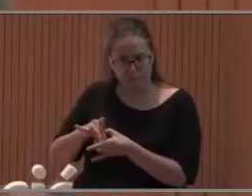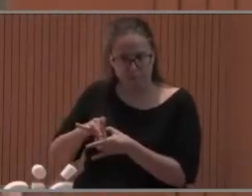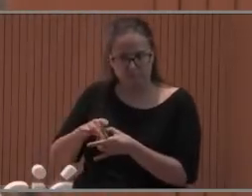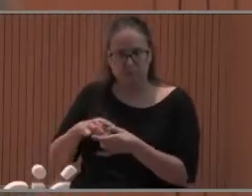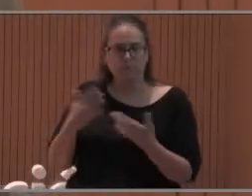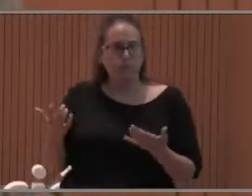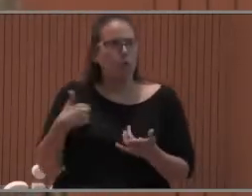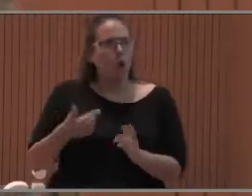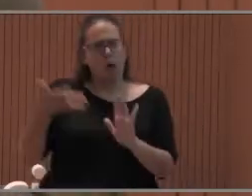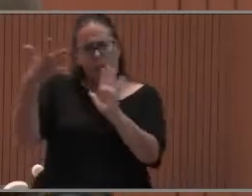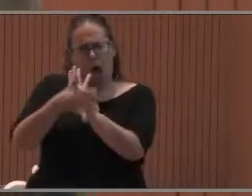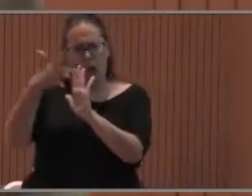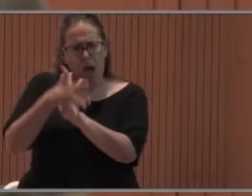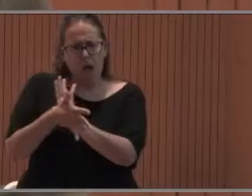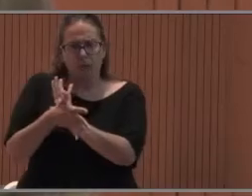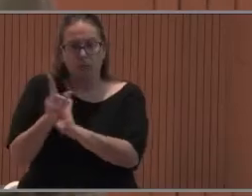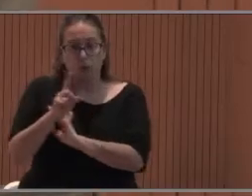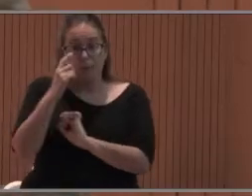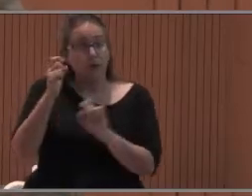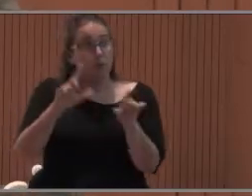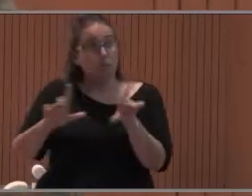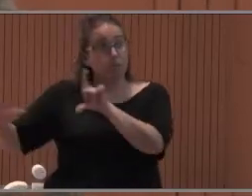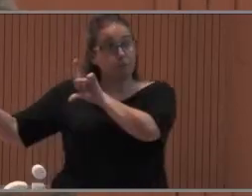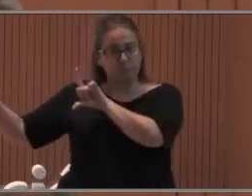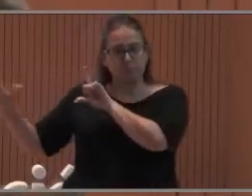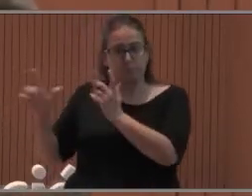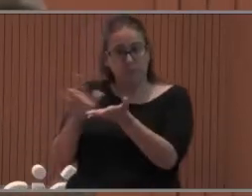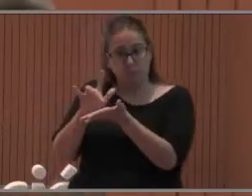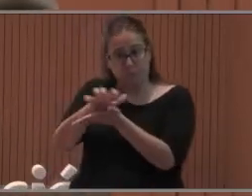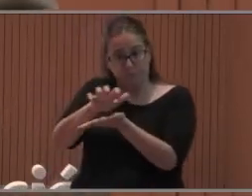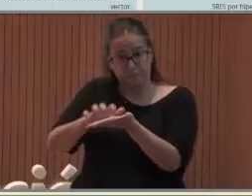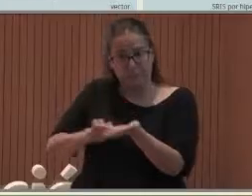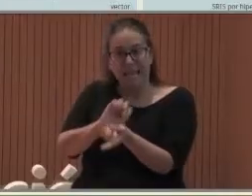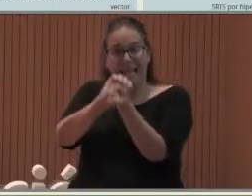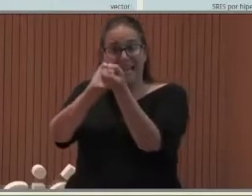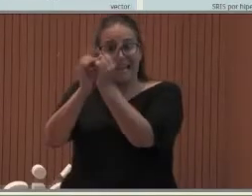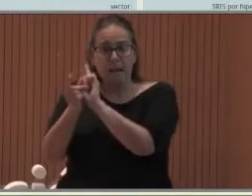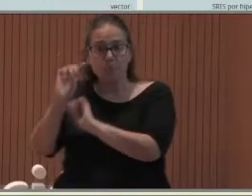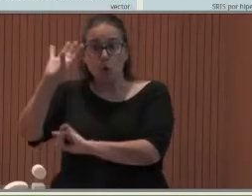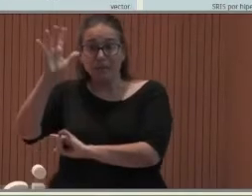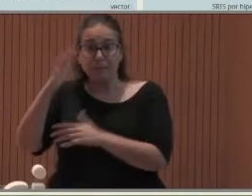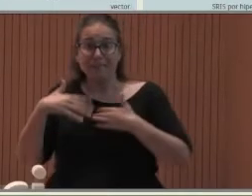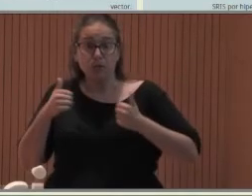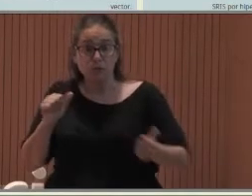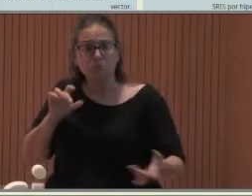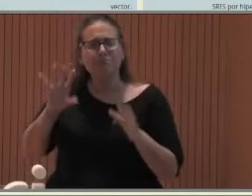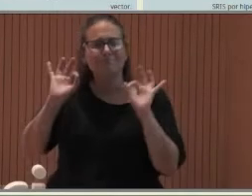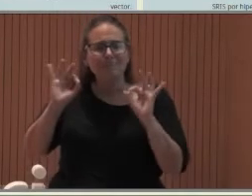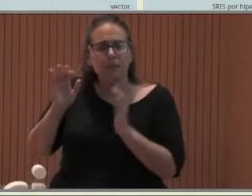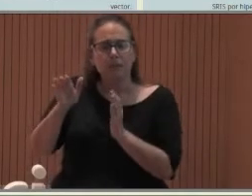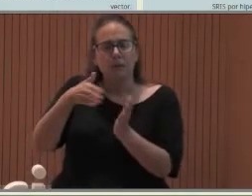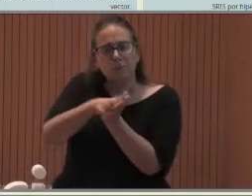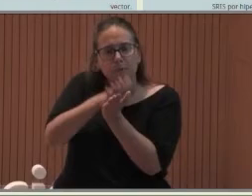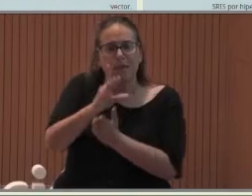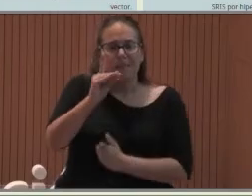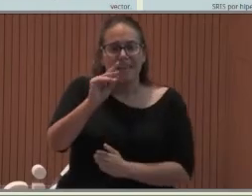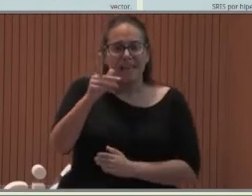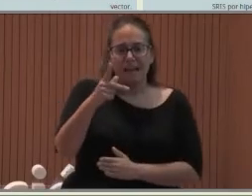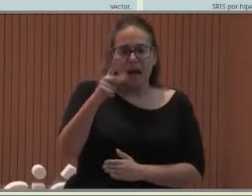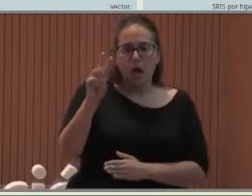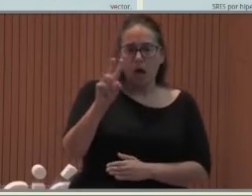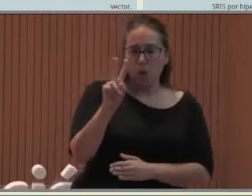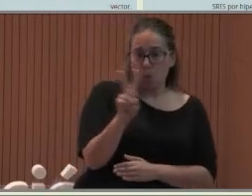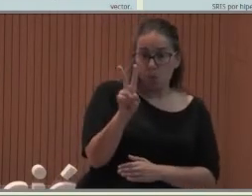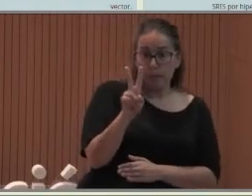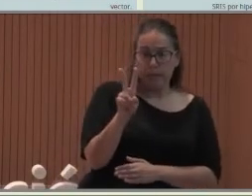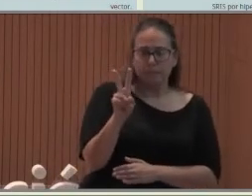No lo voy a contar, pero en esta publicación de Cambio Climático y Salud, de DKV y Fundación Ecología y Desarrollo, a partir de ese